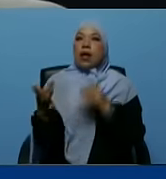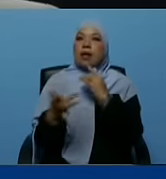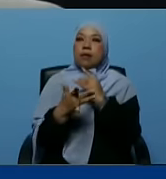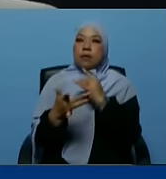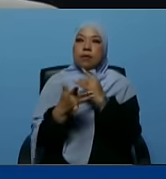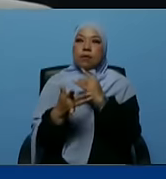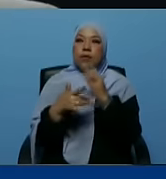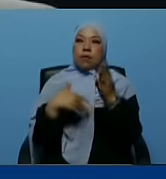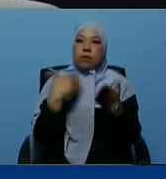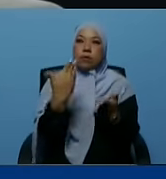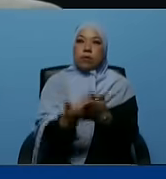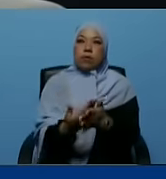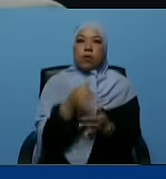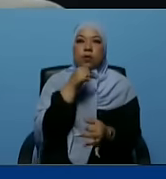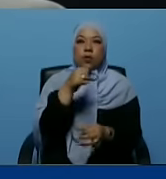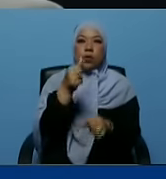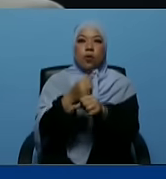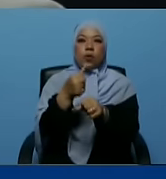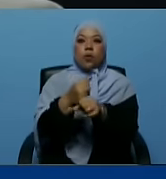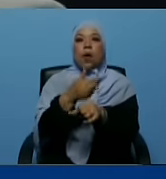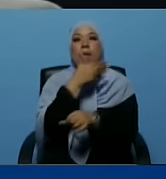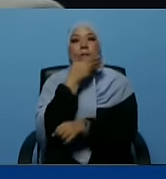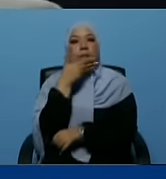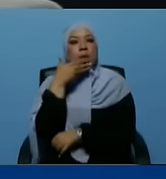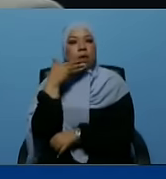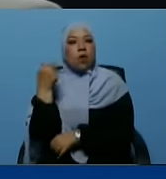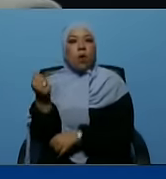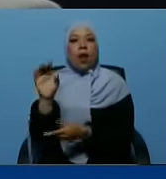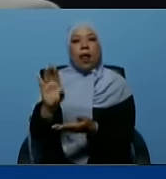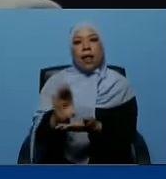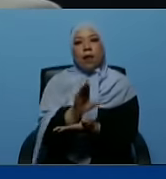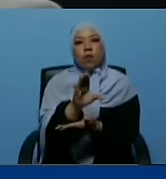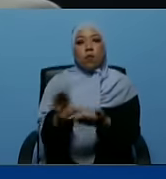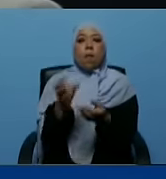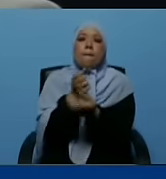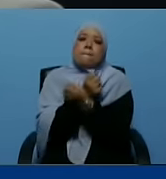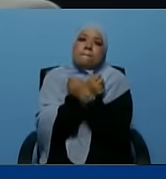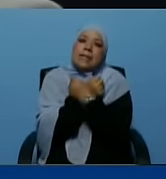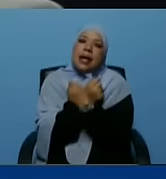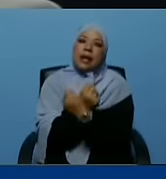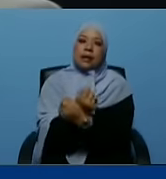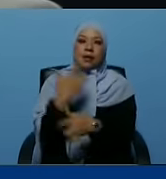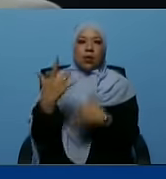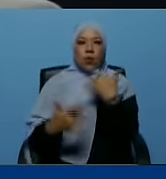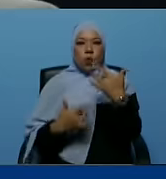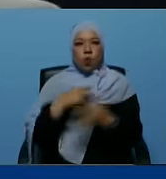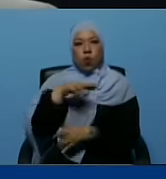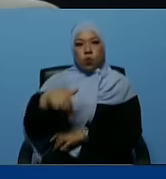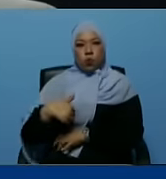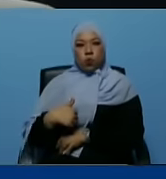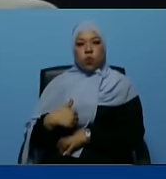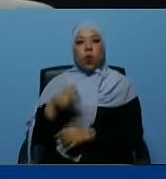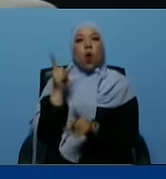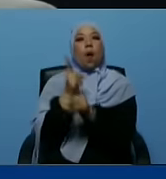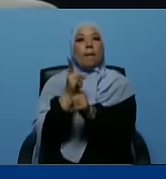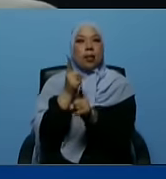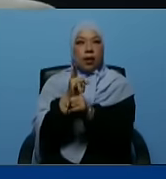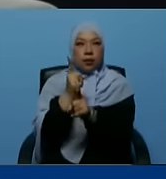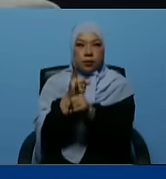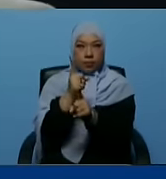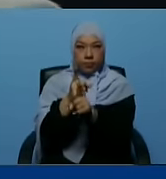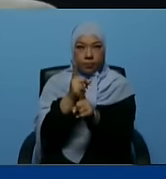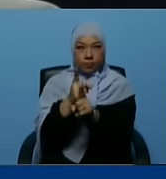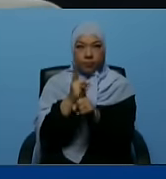tecnología, de la mejor manera, con el mayor de los cariños. ¿Para qué? Para así poder nosotros competir